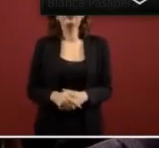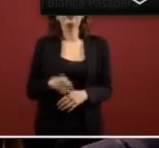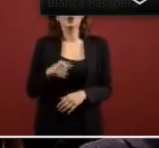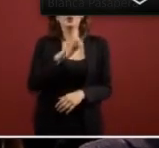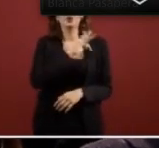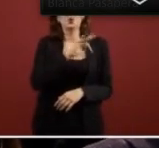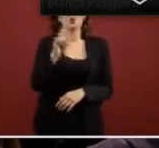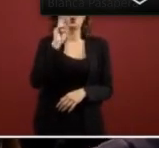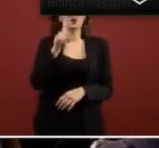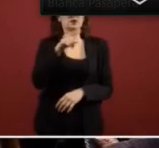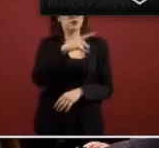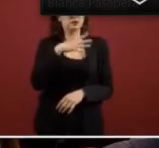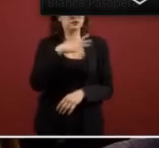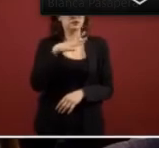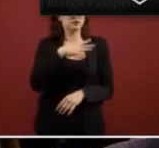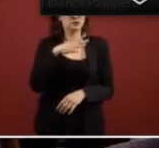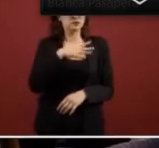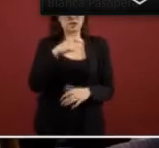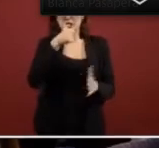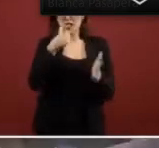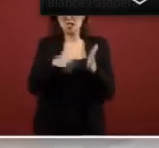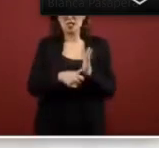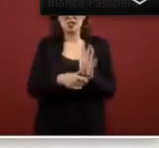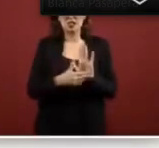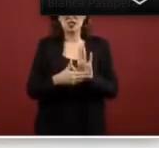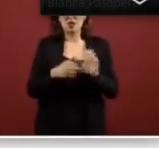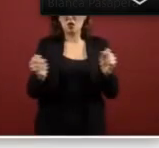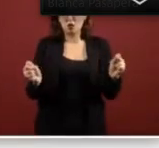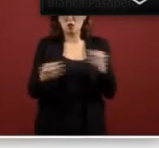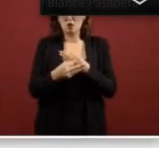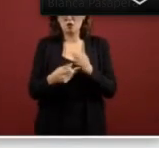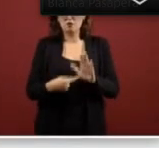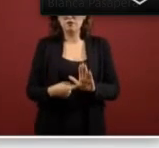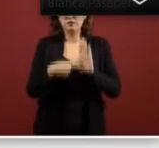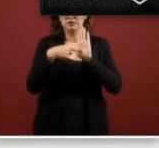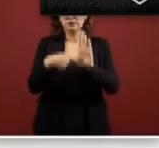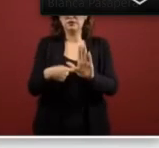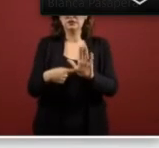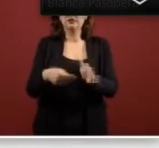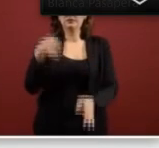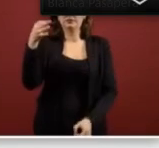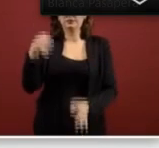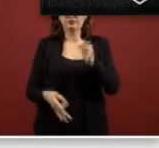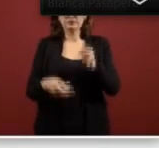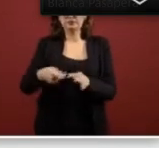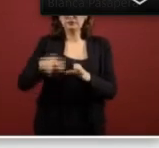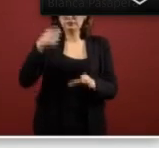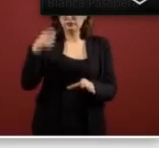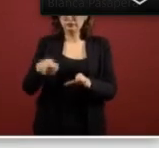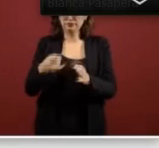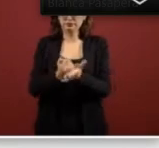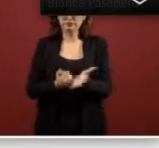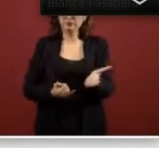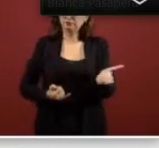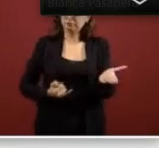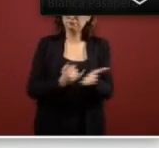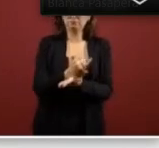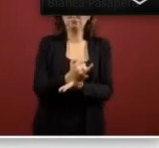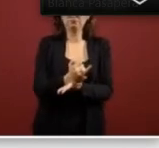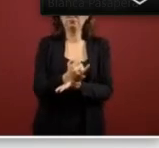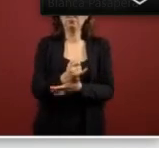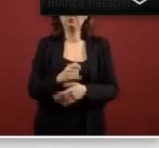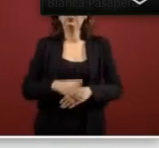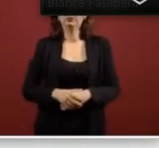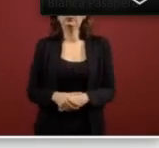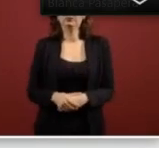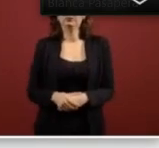detención provisional, aquí está establecido lo que resuelve el juez, aquí tenemos